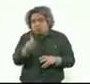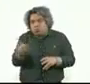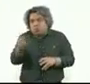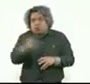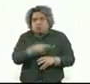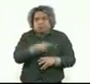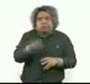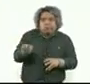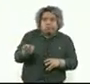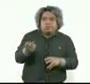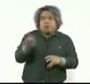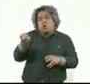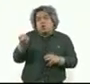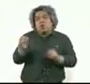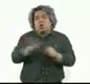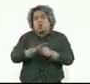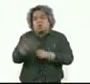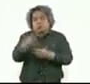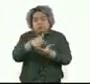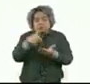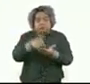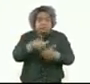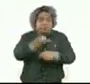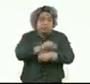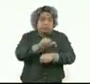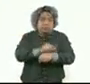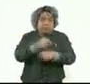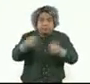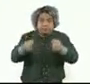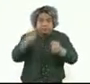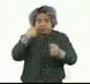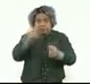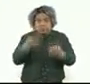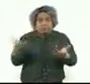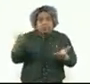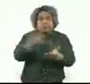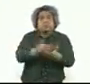qué lugares estarían llegando estas unidades móviles?